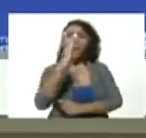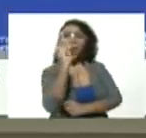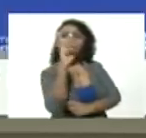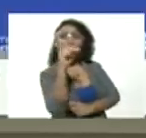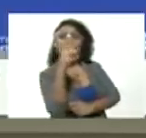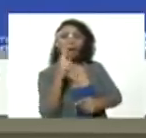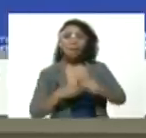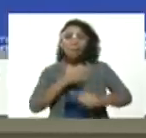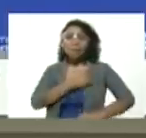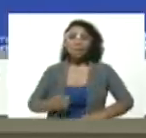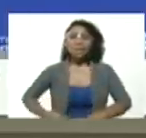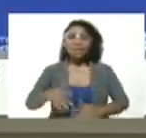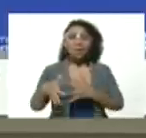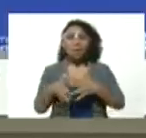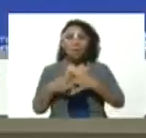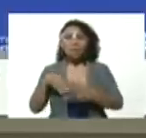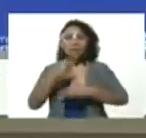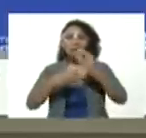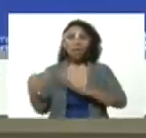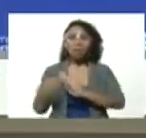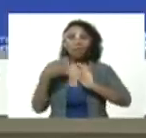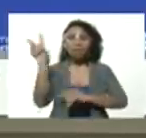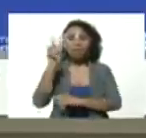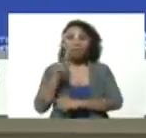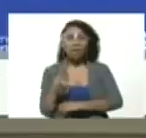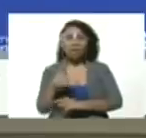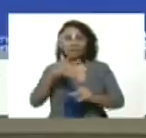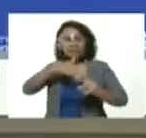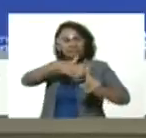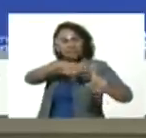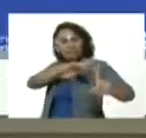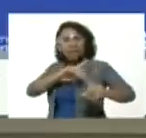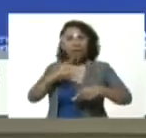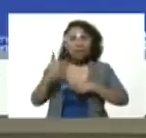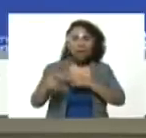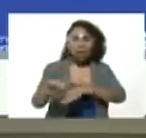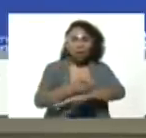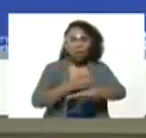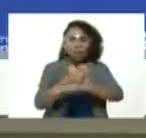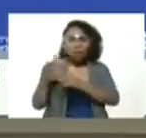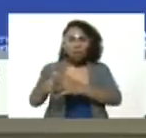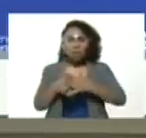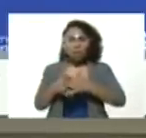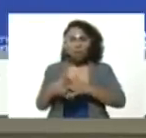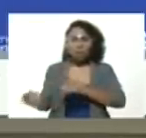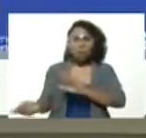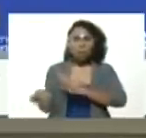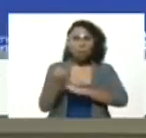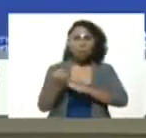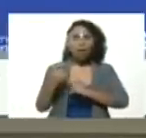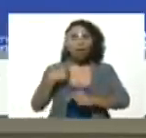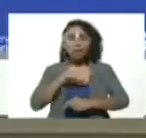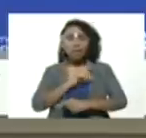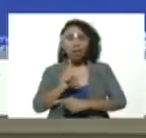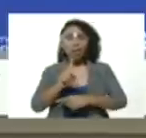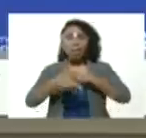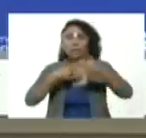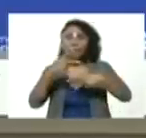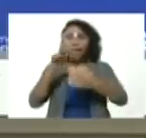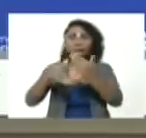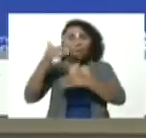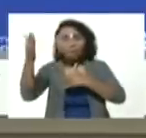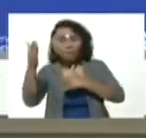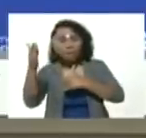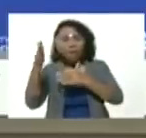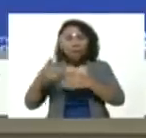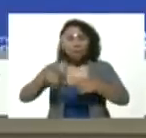declarando a Venezuela una amenaza inusual al gobierno de los Estados Unidos, a su política exterior, a la seguridad de Estados